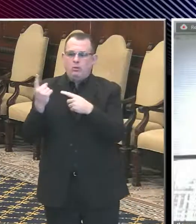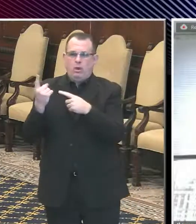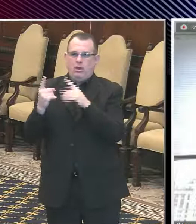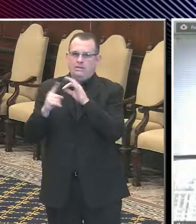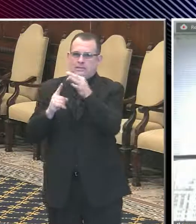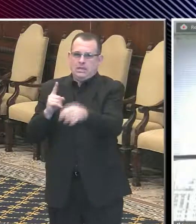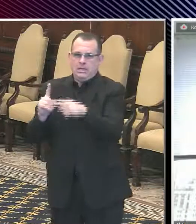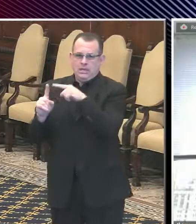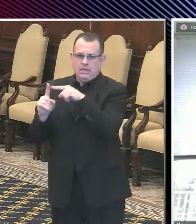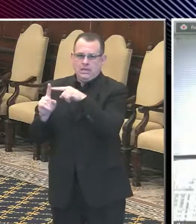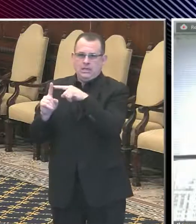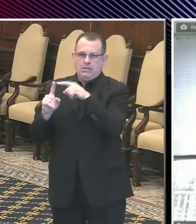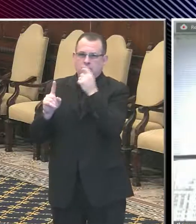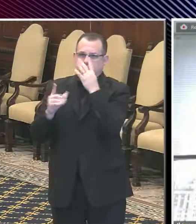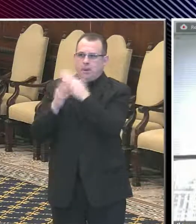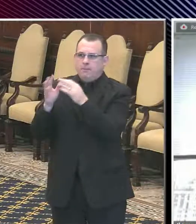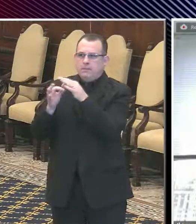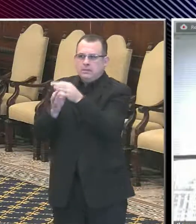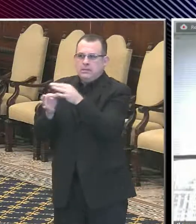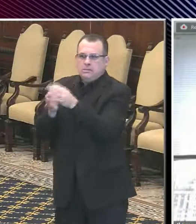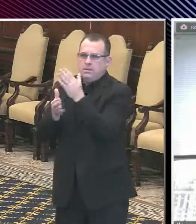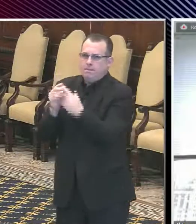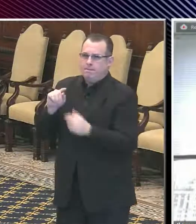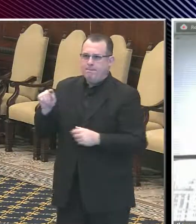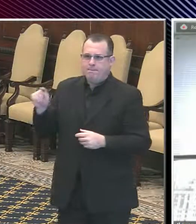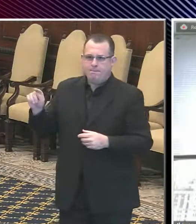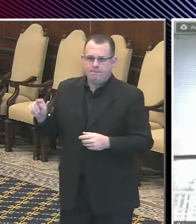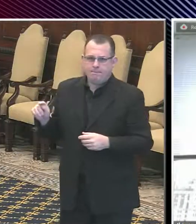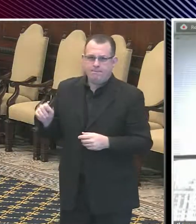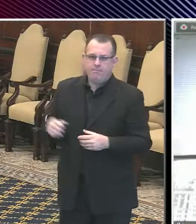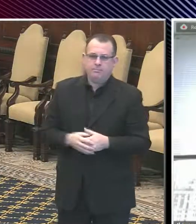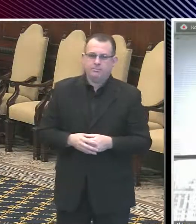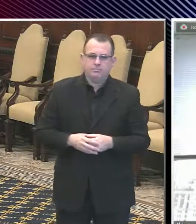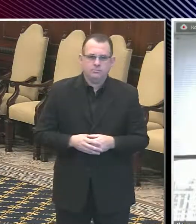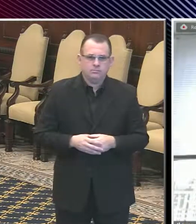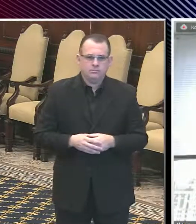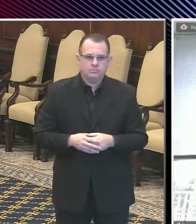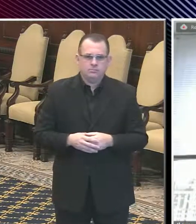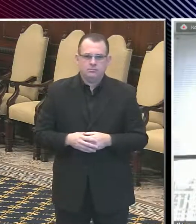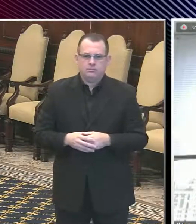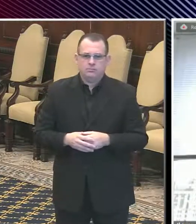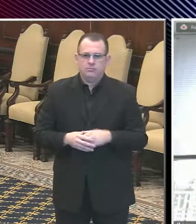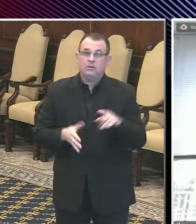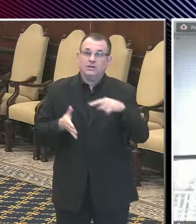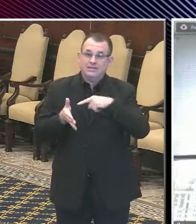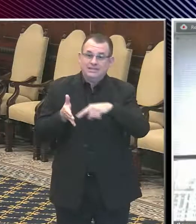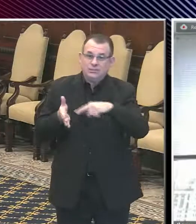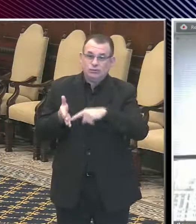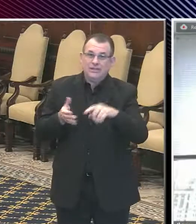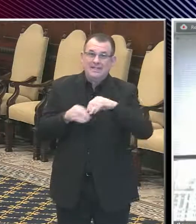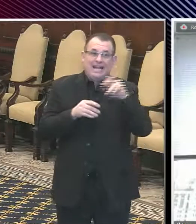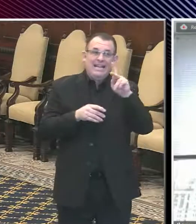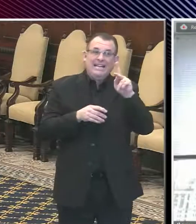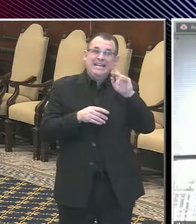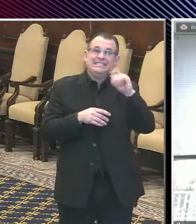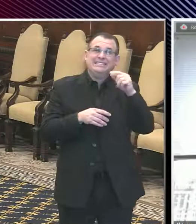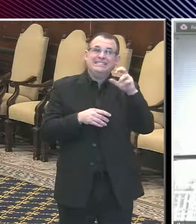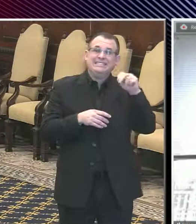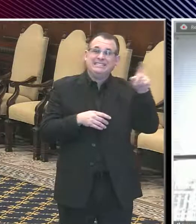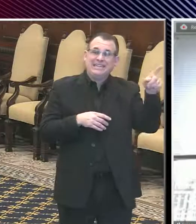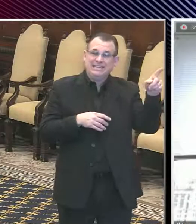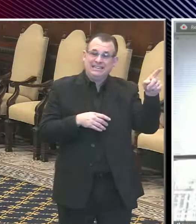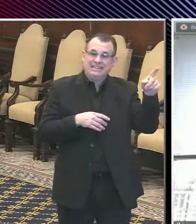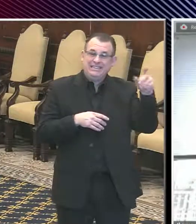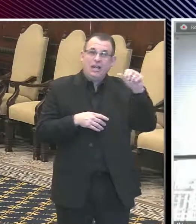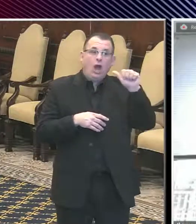delays. This week is not a recycling week. The issues in Kensington and Aramingo are